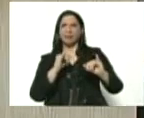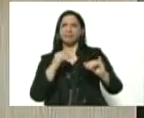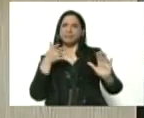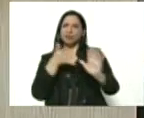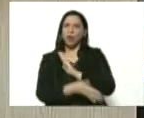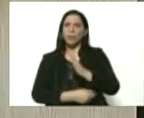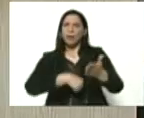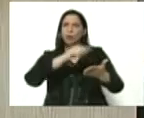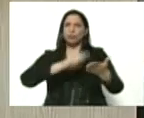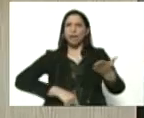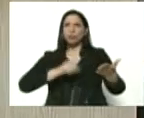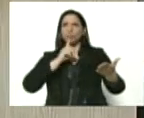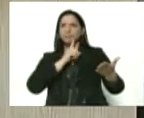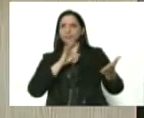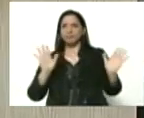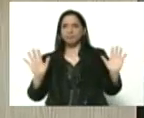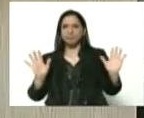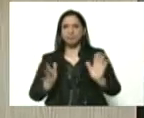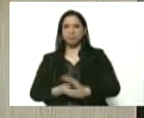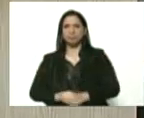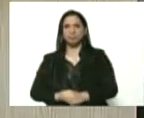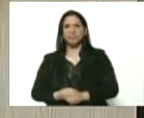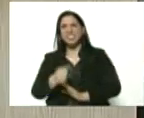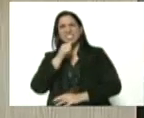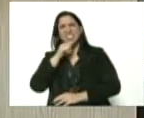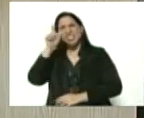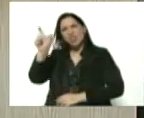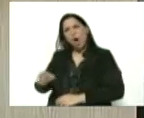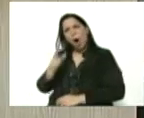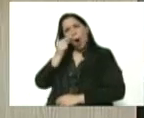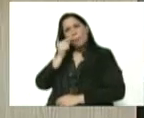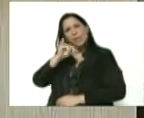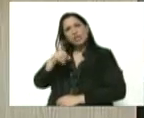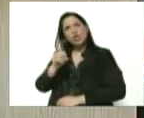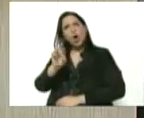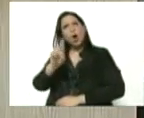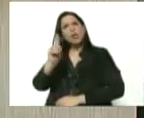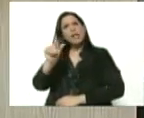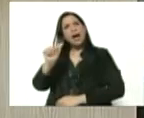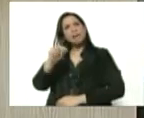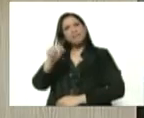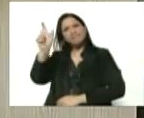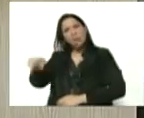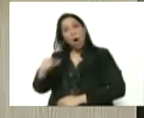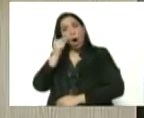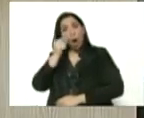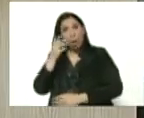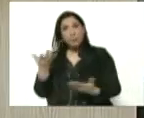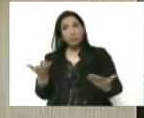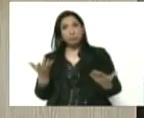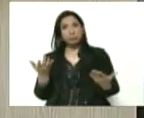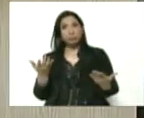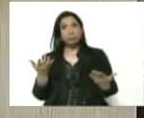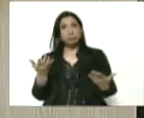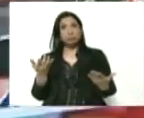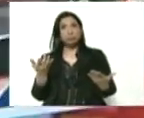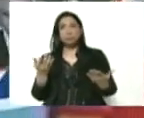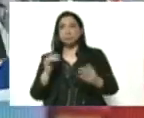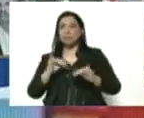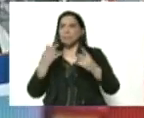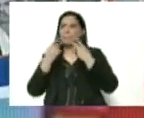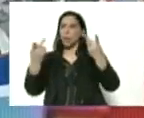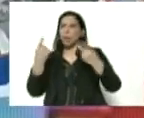contrato. ¿Quién es este señor Jordan Goodrow? Este señor, ya lo hemos dicho en varias oportunidades